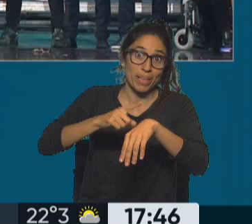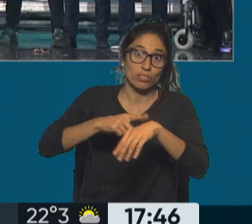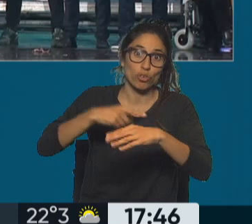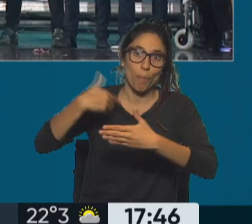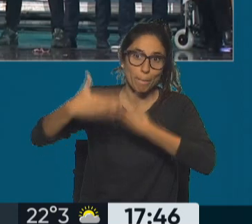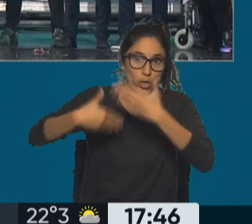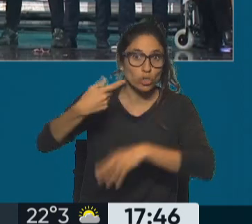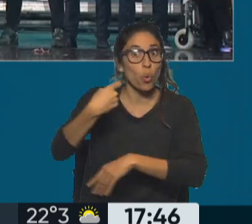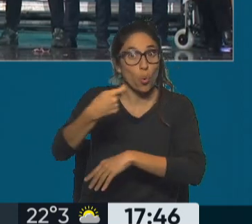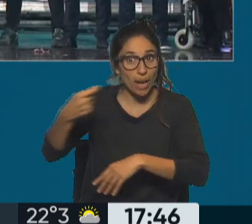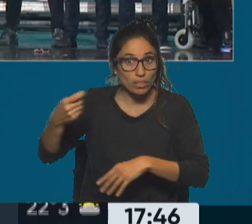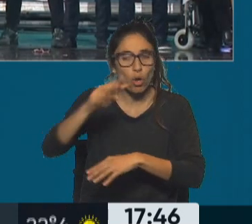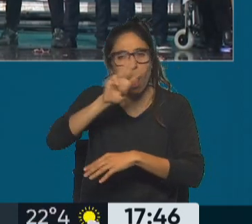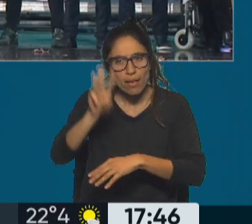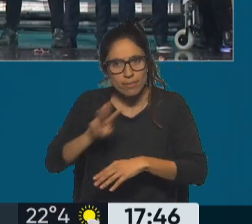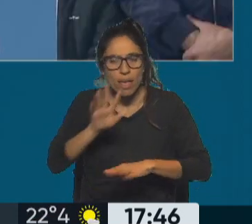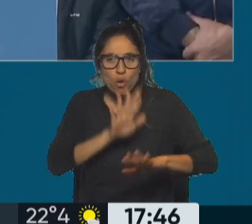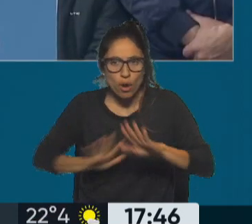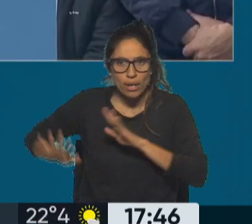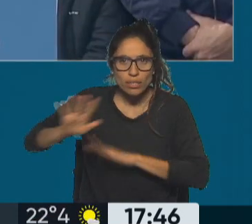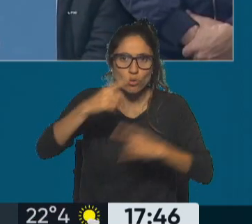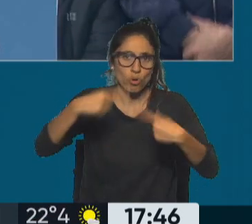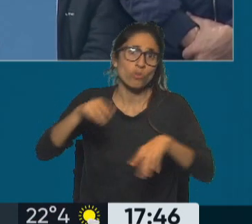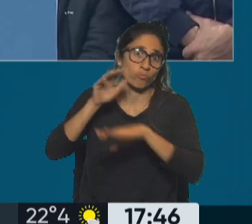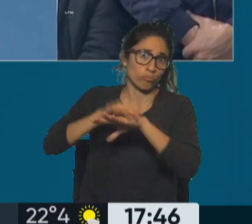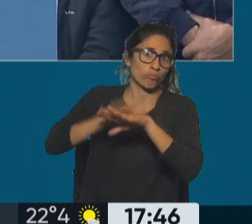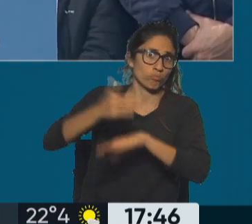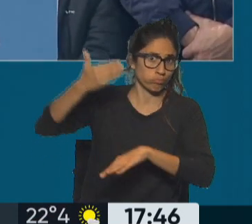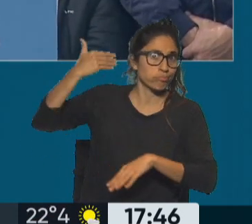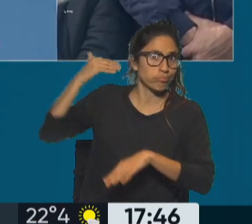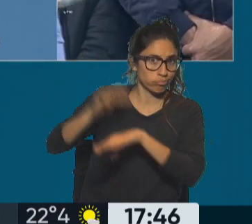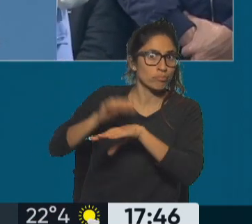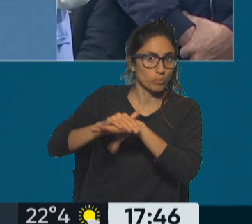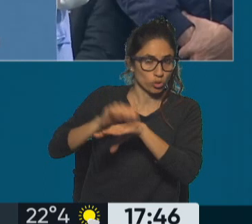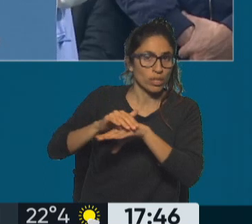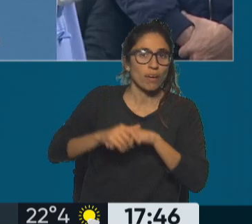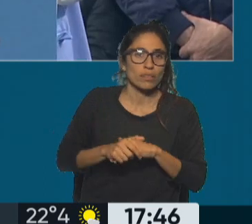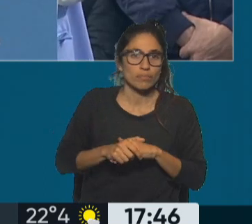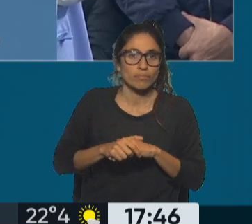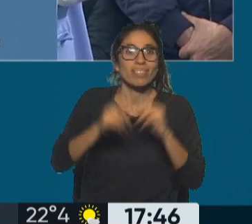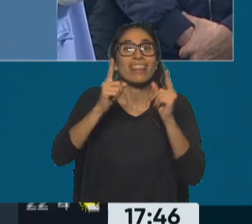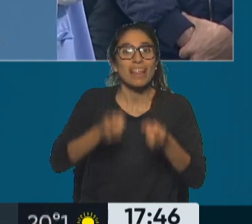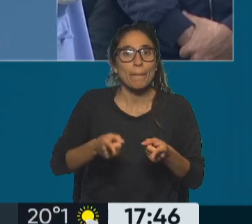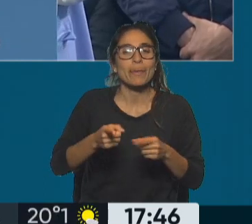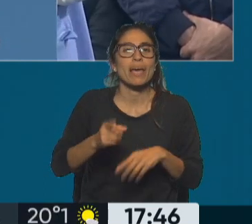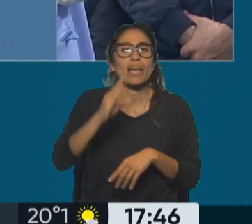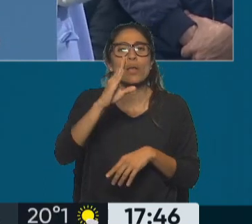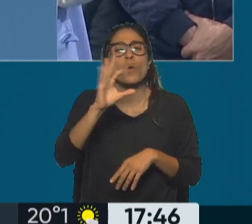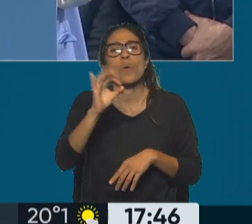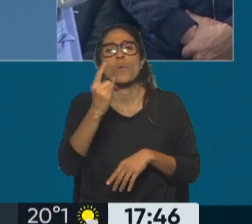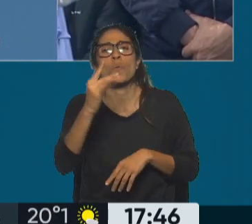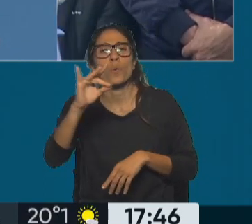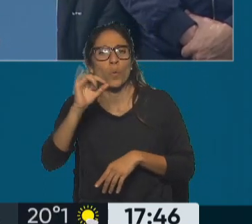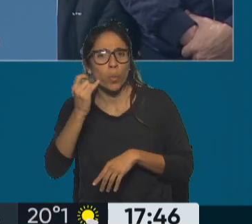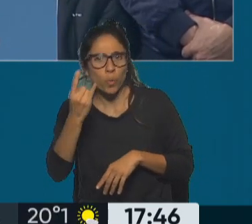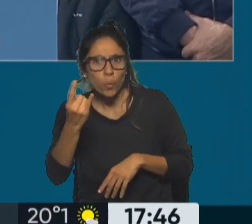respecto al ANSES, a organizarlo, ¿no? Bueno, ni hablar después también de la figura del ex vicepresidente de la Nación, Amado Boudou. Entonces me parece que de